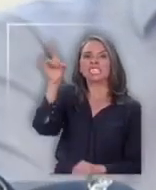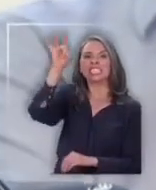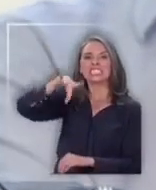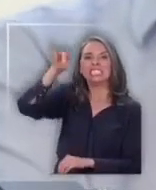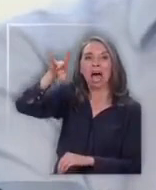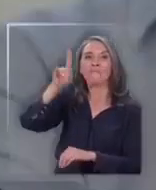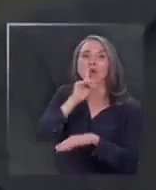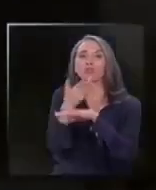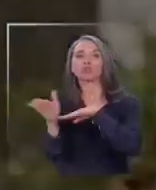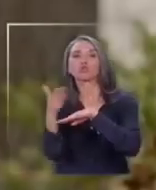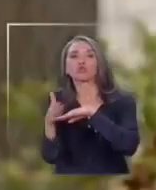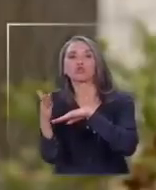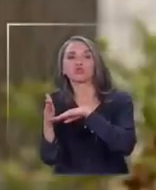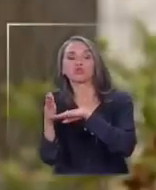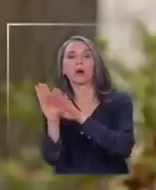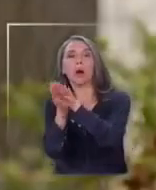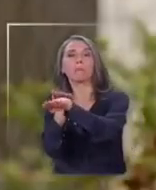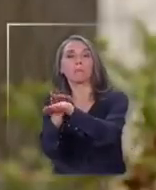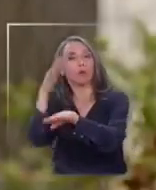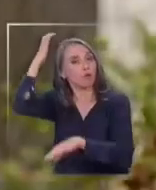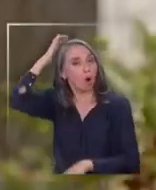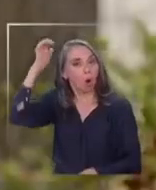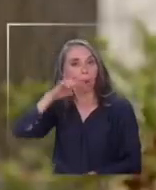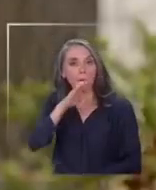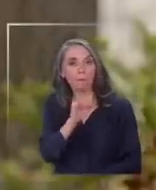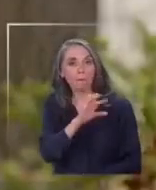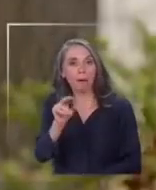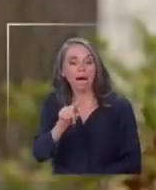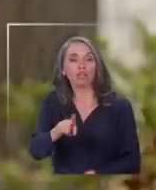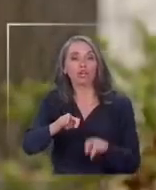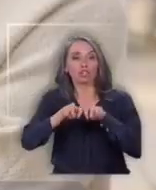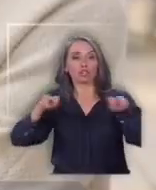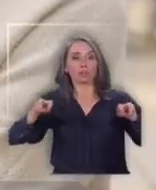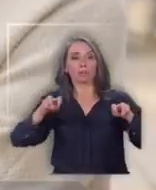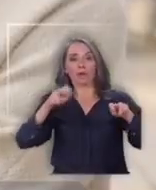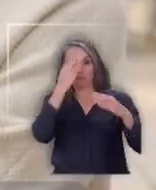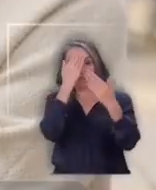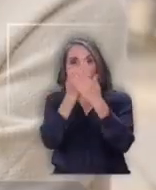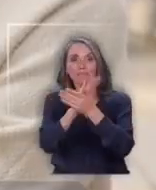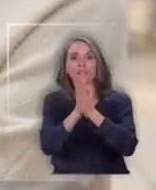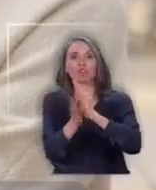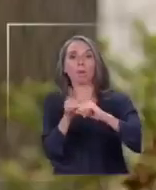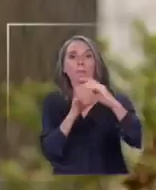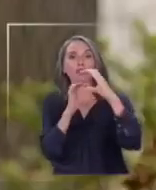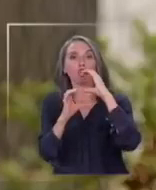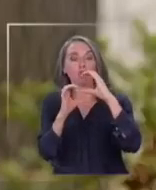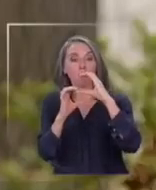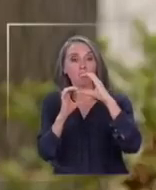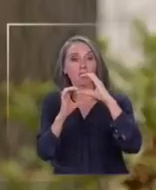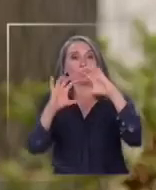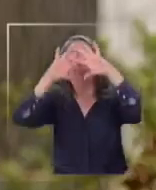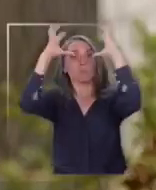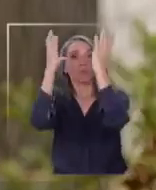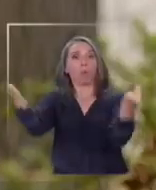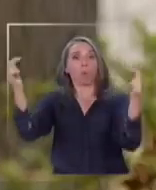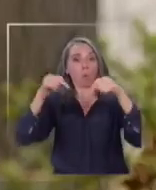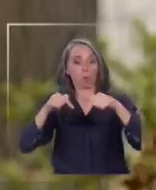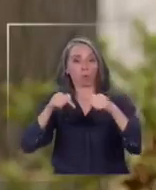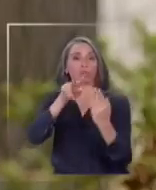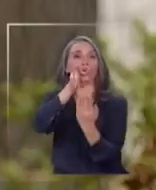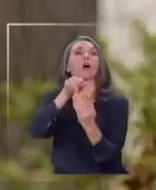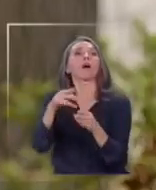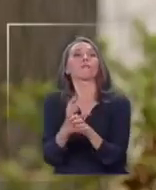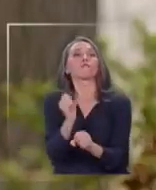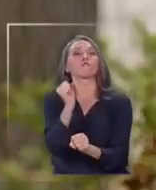encubrimiento del obispo Barros. Y nosotros nos sentáramos frente a todos los medios de comunicación del mundo en la Fundación para la Confianza. Leí una